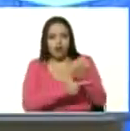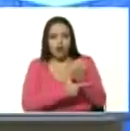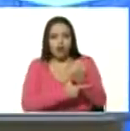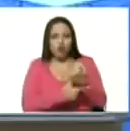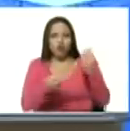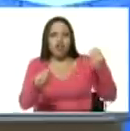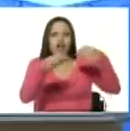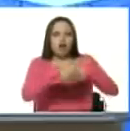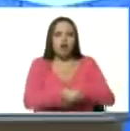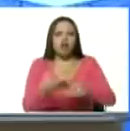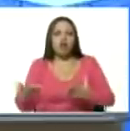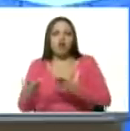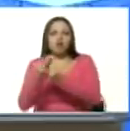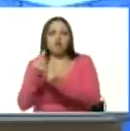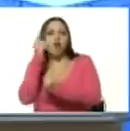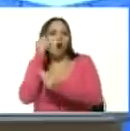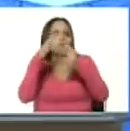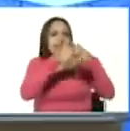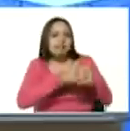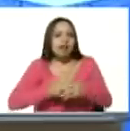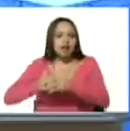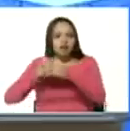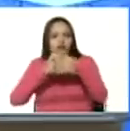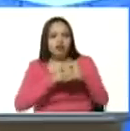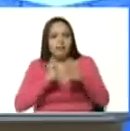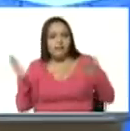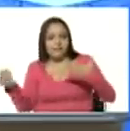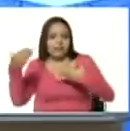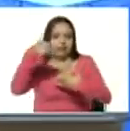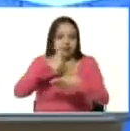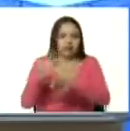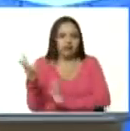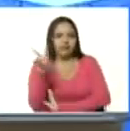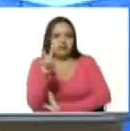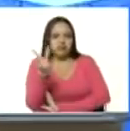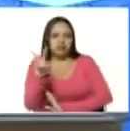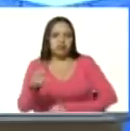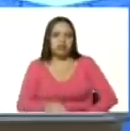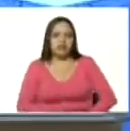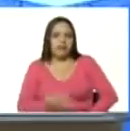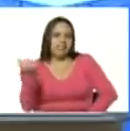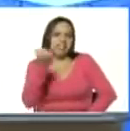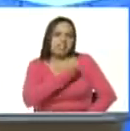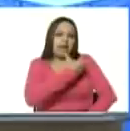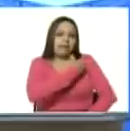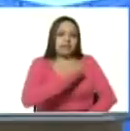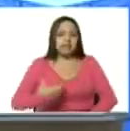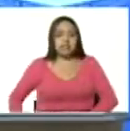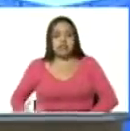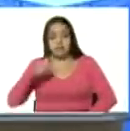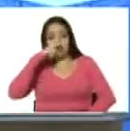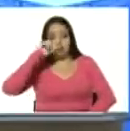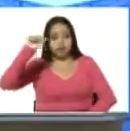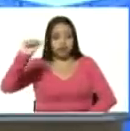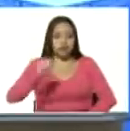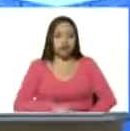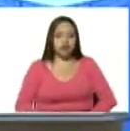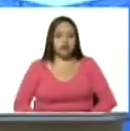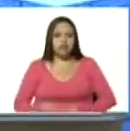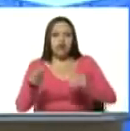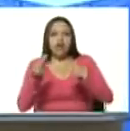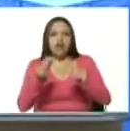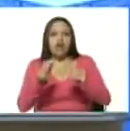señor Jordan Goodrow para invadir Venezuela, para asesinar al presidente de la República, para